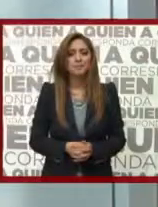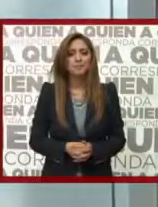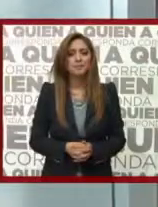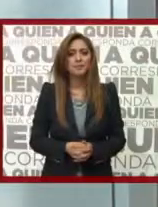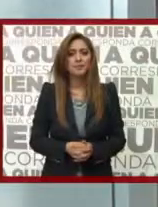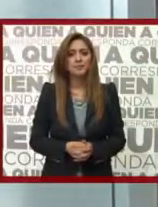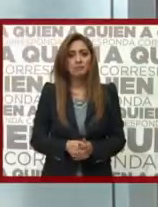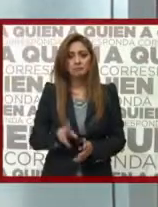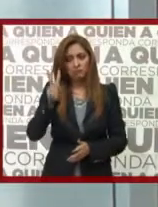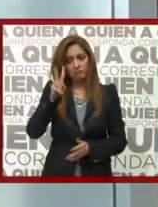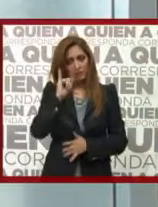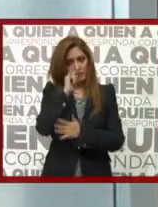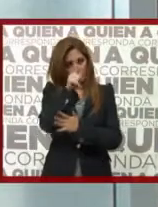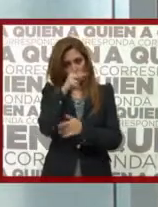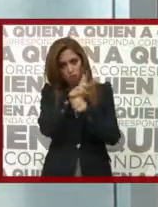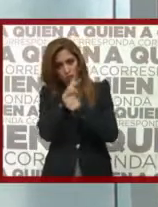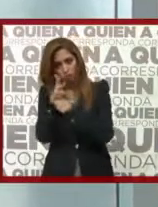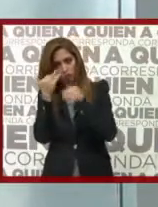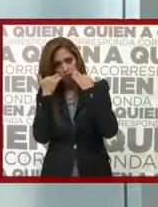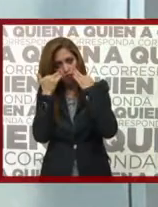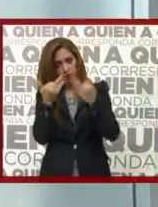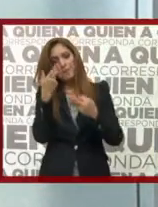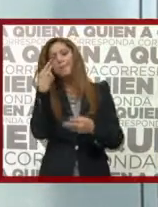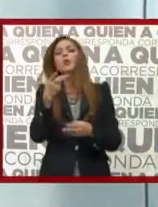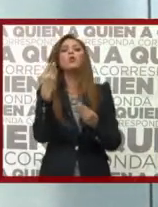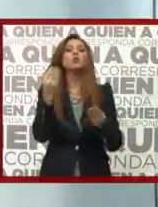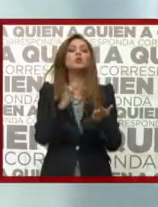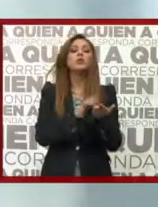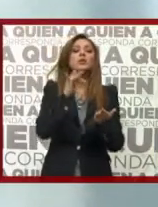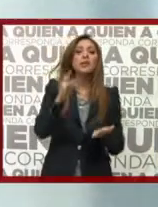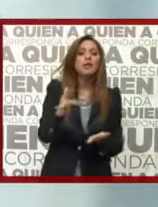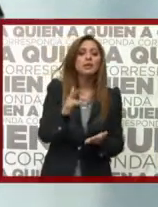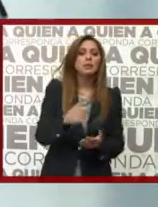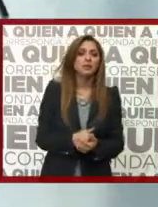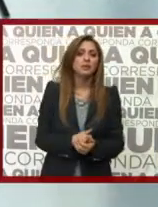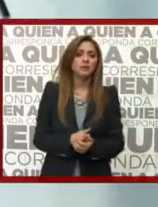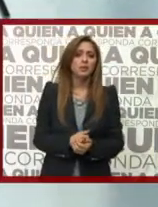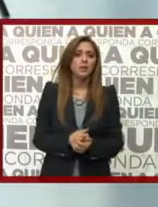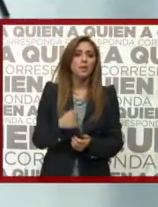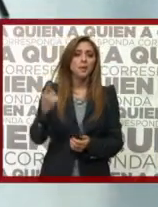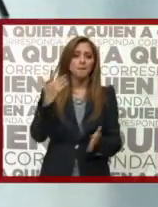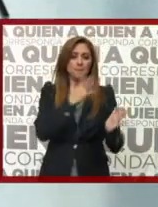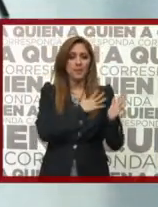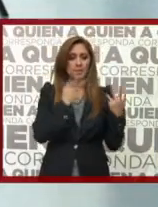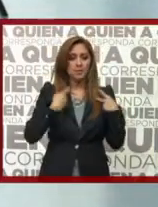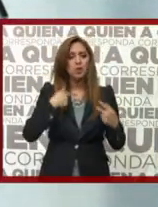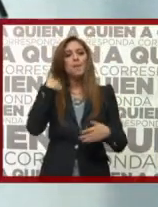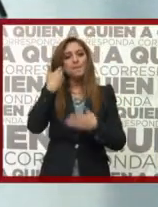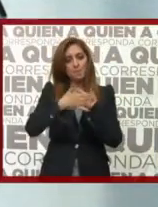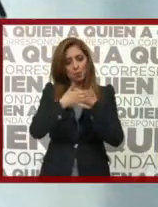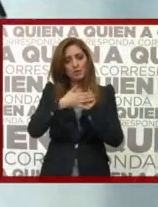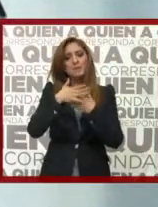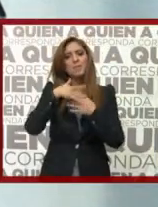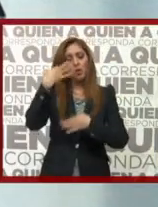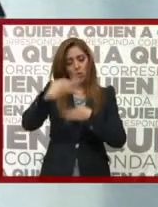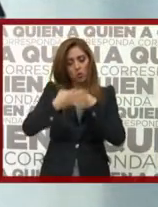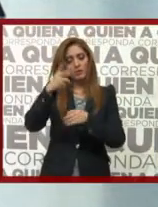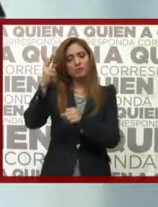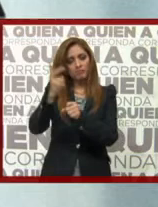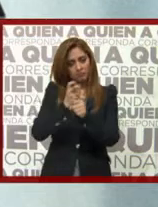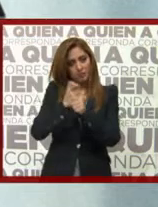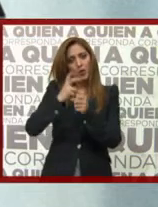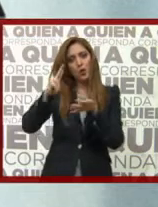Las imágenes hablan por sí solas, ¿verdad? Pero mi gracias. Prometido para la gente, sí, volvemos a invitar a la juez. Muy